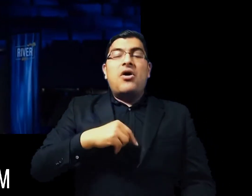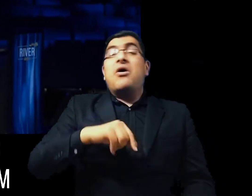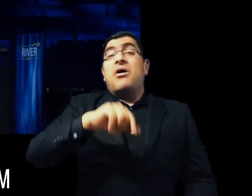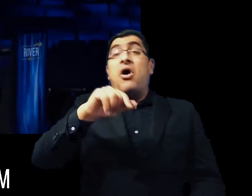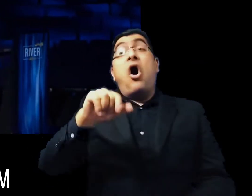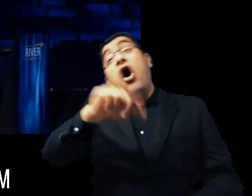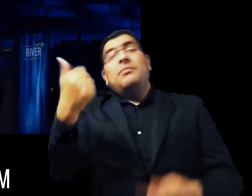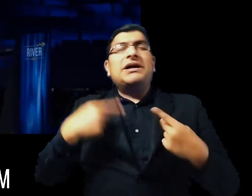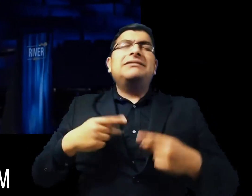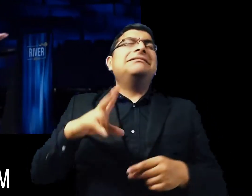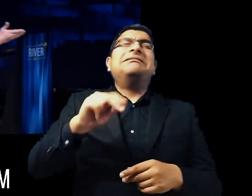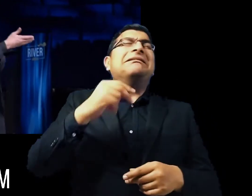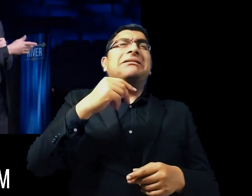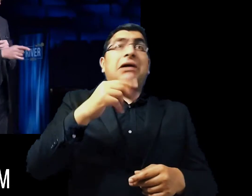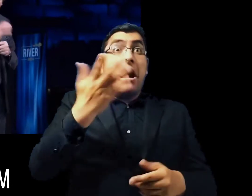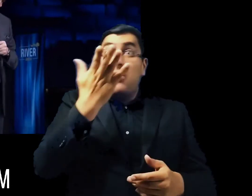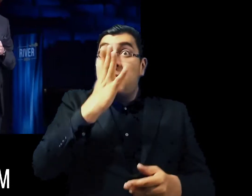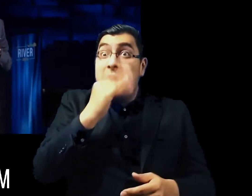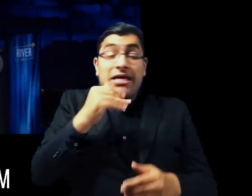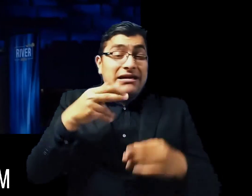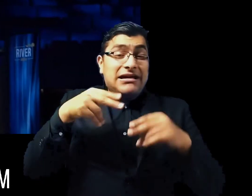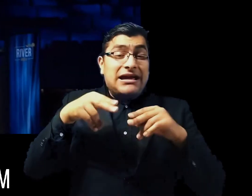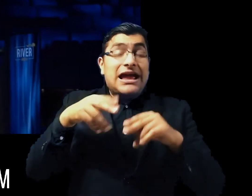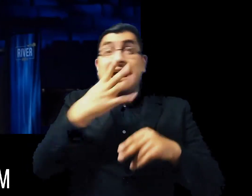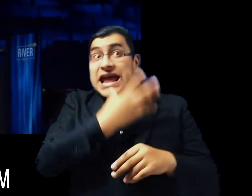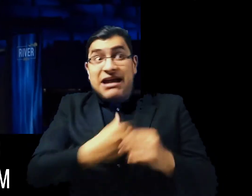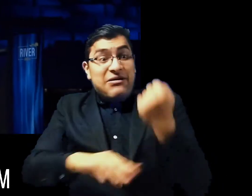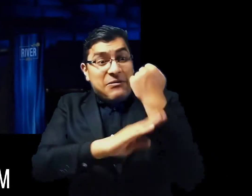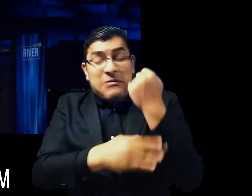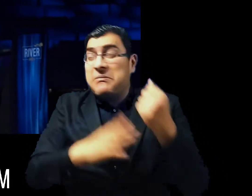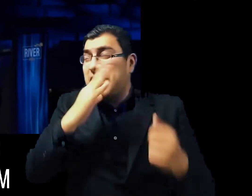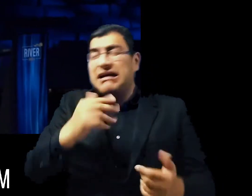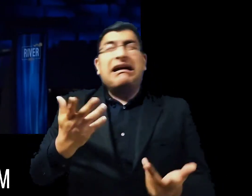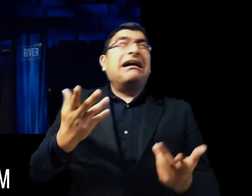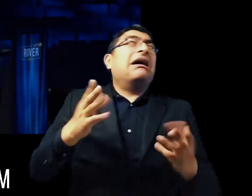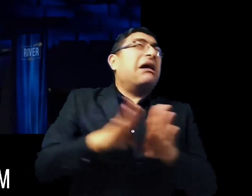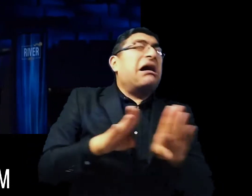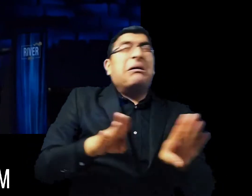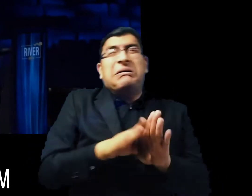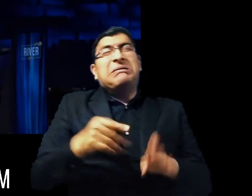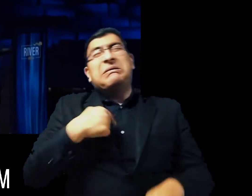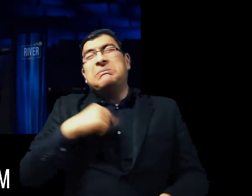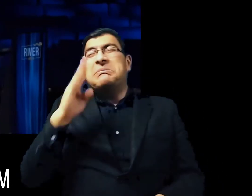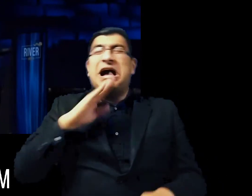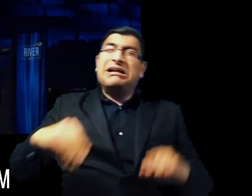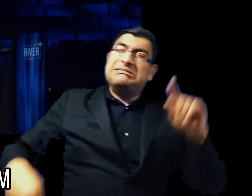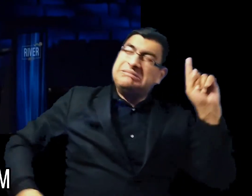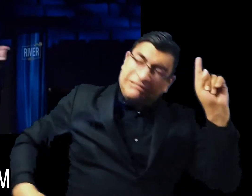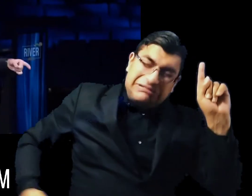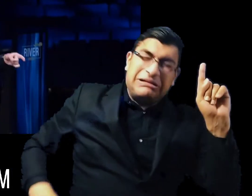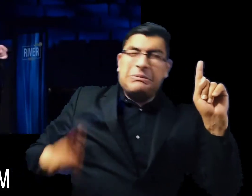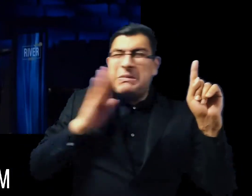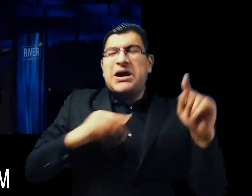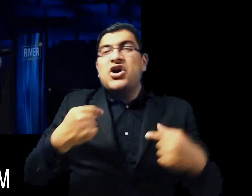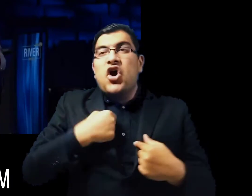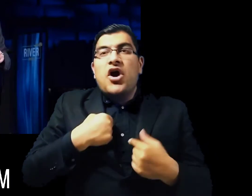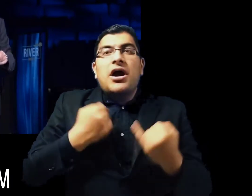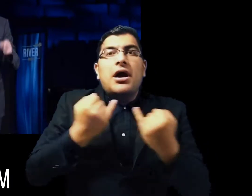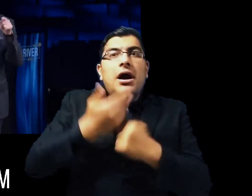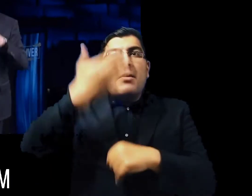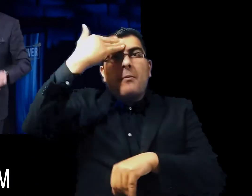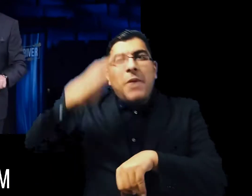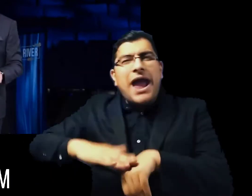está castigando por cosas que hice en el pasado. Y el tema siempre es el mismo. ¿Qué hay de malo conmigo? Las viejas